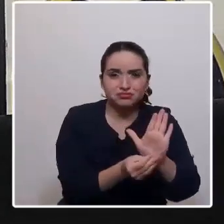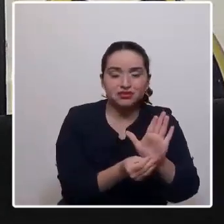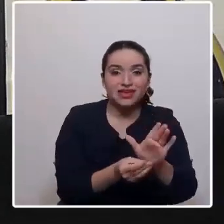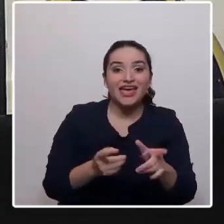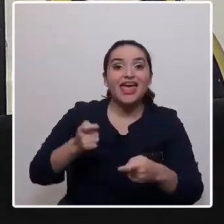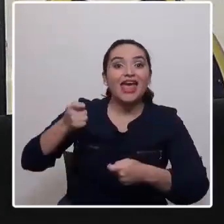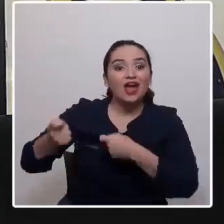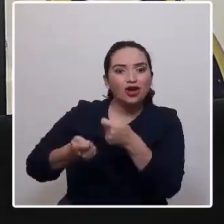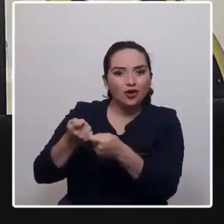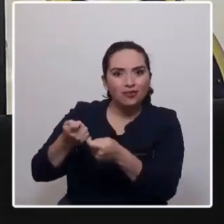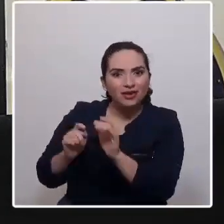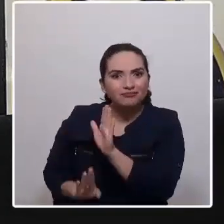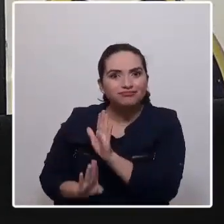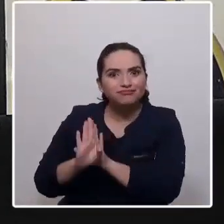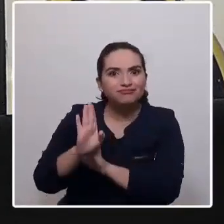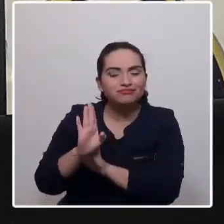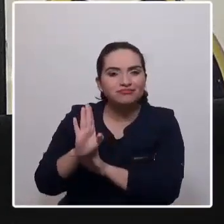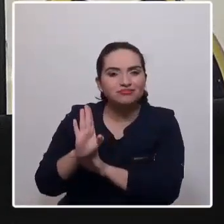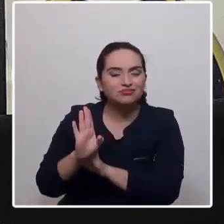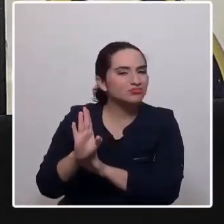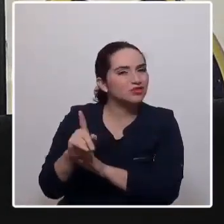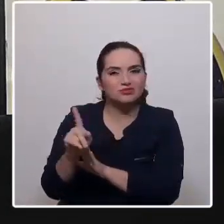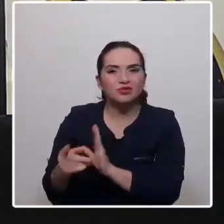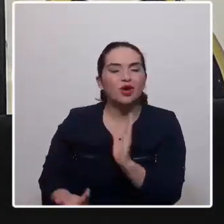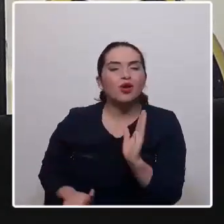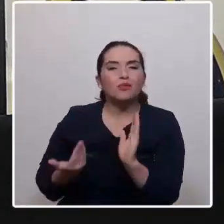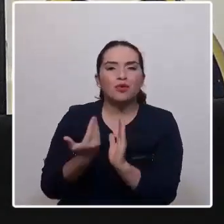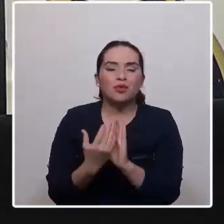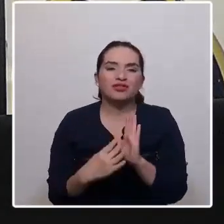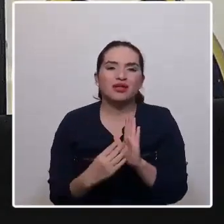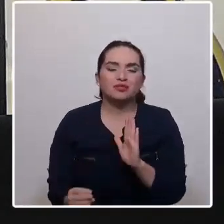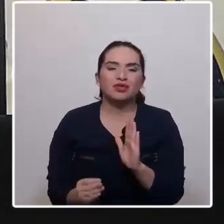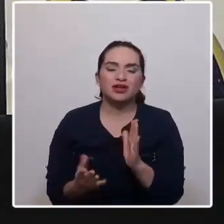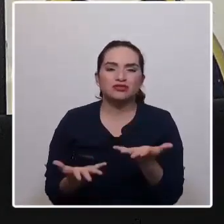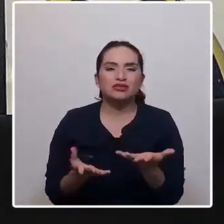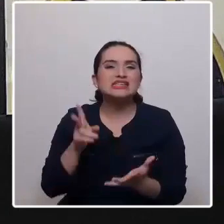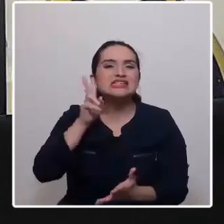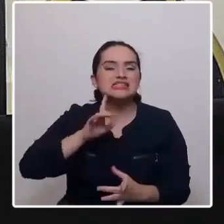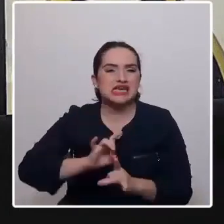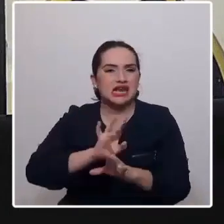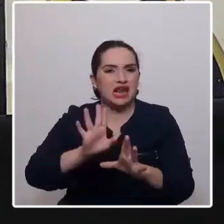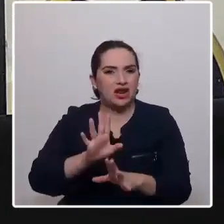es uno de estos bloques, se nos propone un modelo rígido y lleno de incertidumbre para muchos.